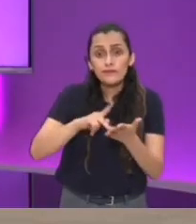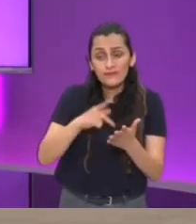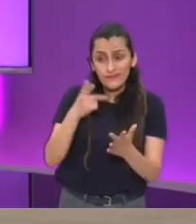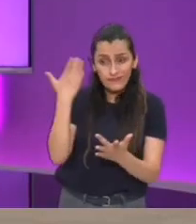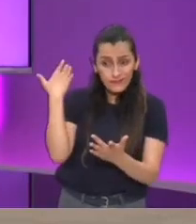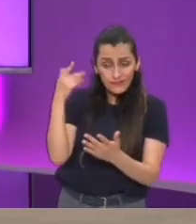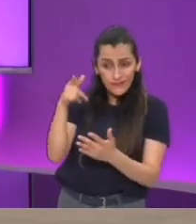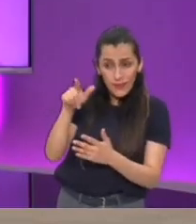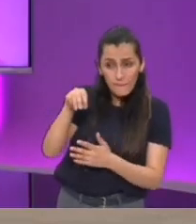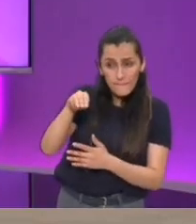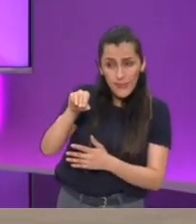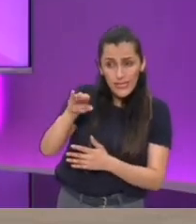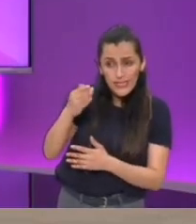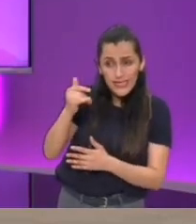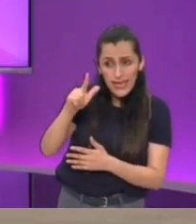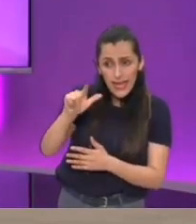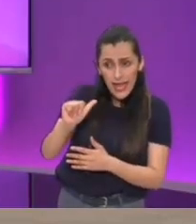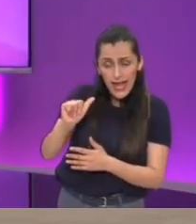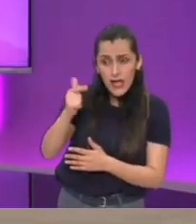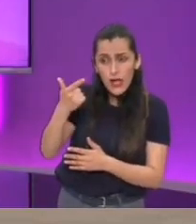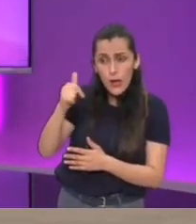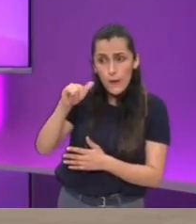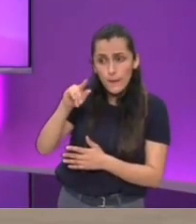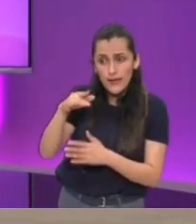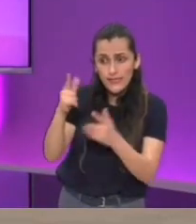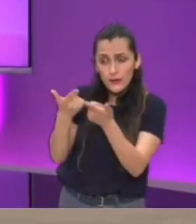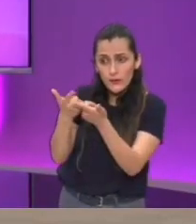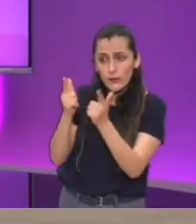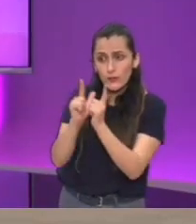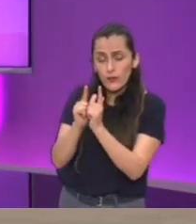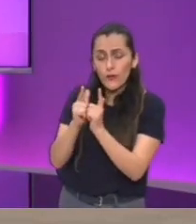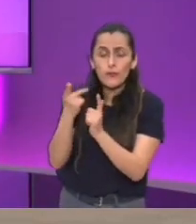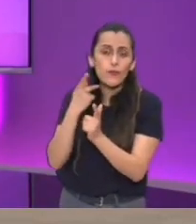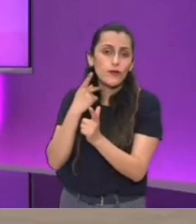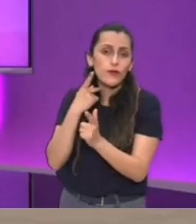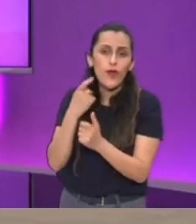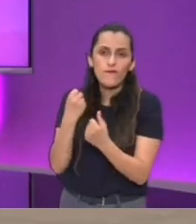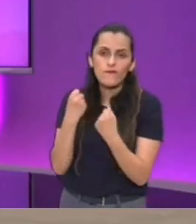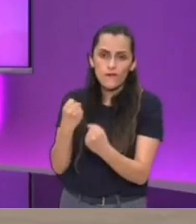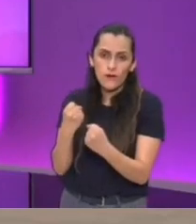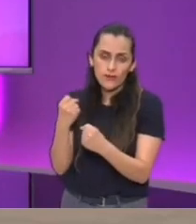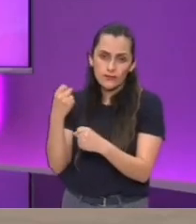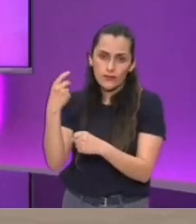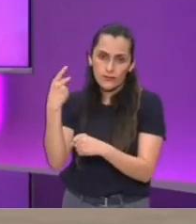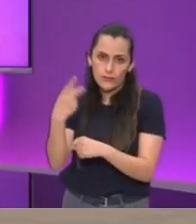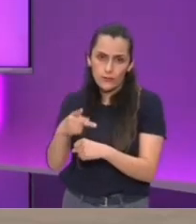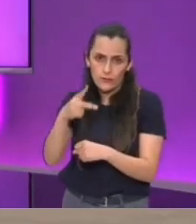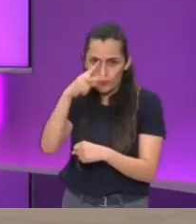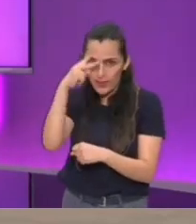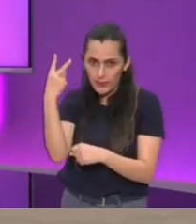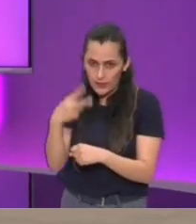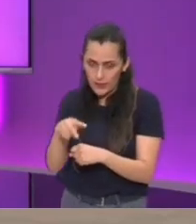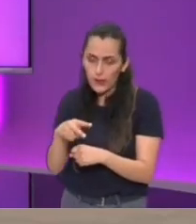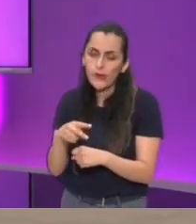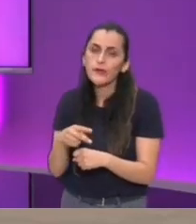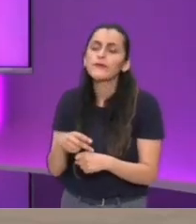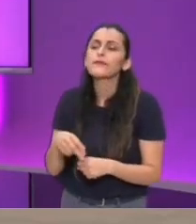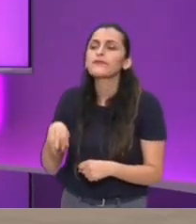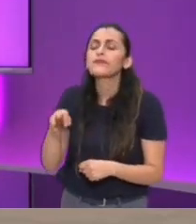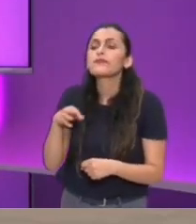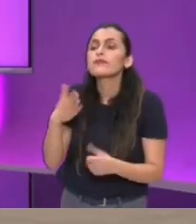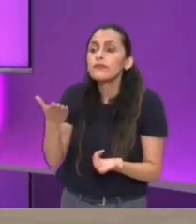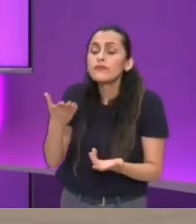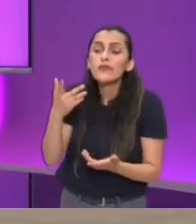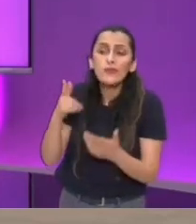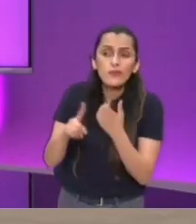Mayela Gómez, representante del partido Fuerza por México, a ver si ya la escuchamos bien. Estuvimos teniendo problemitas con la